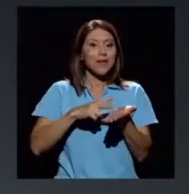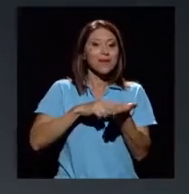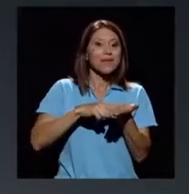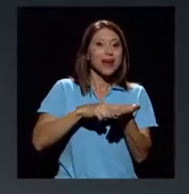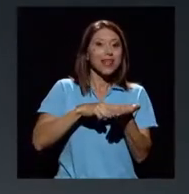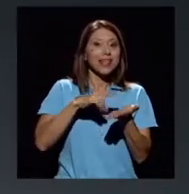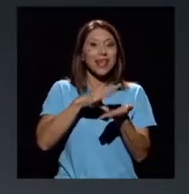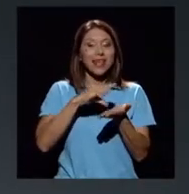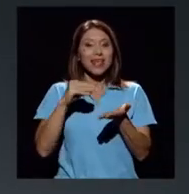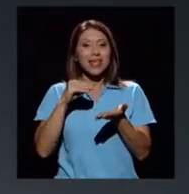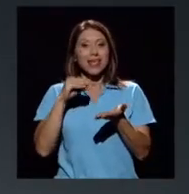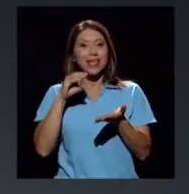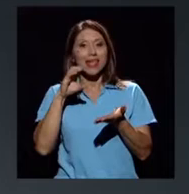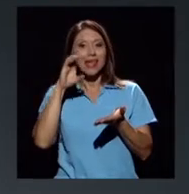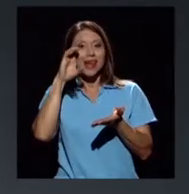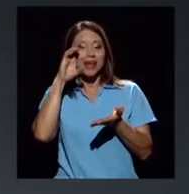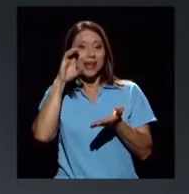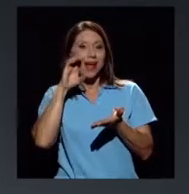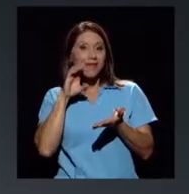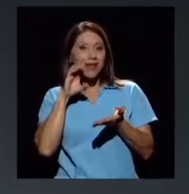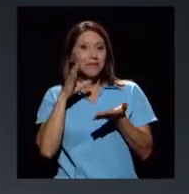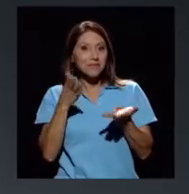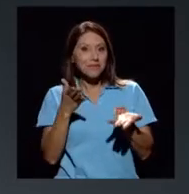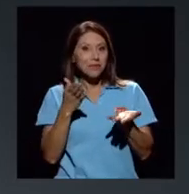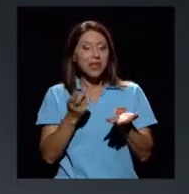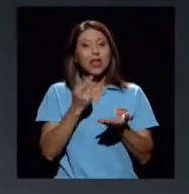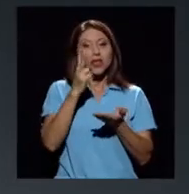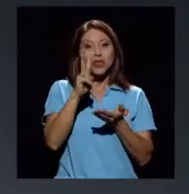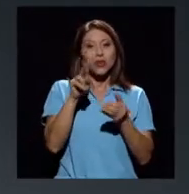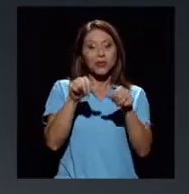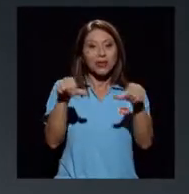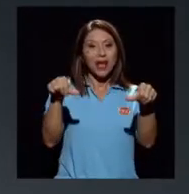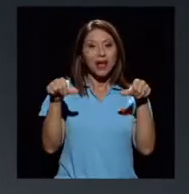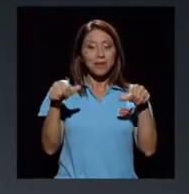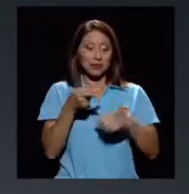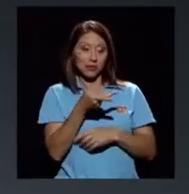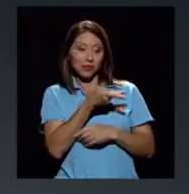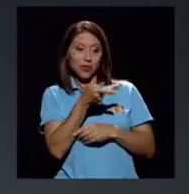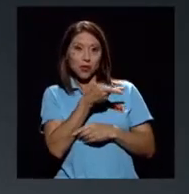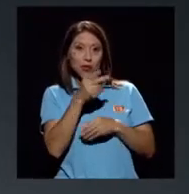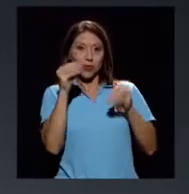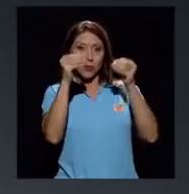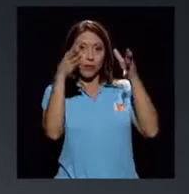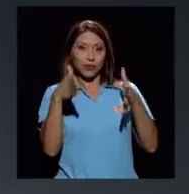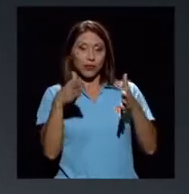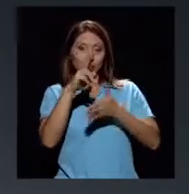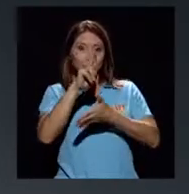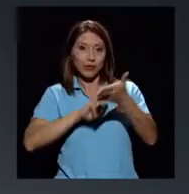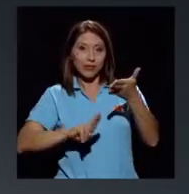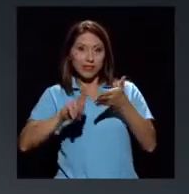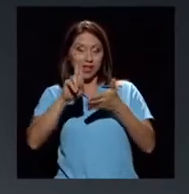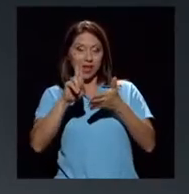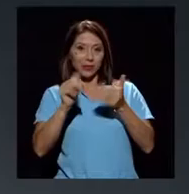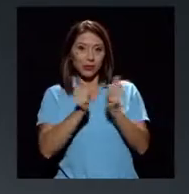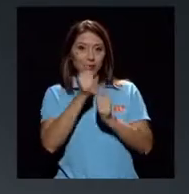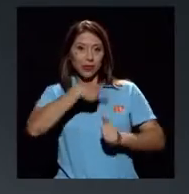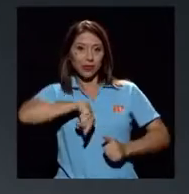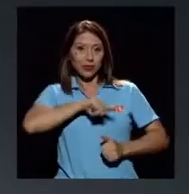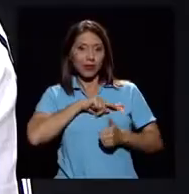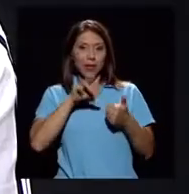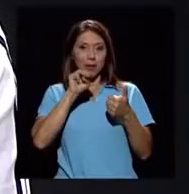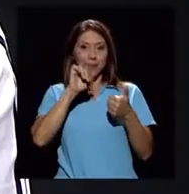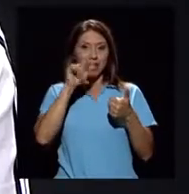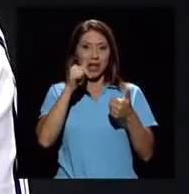café, dos ámbitos en los cuales los dos profesores universitarios que nos acompañan, doña